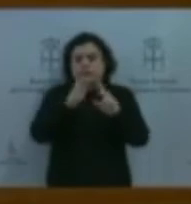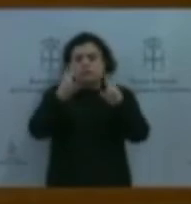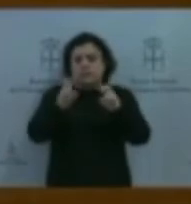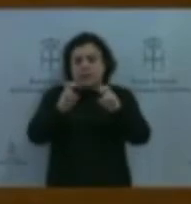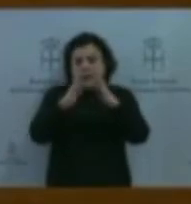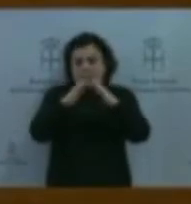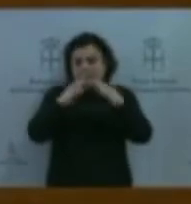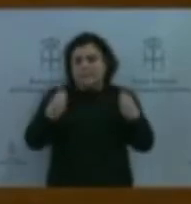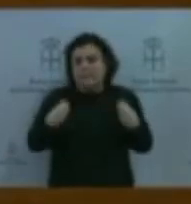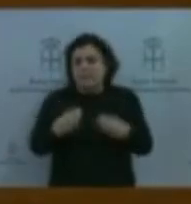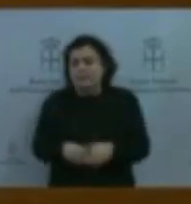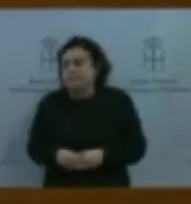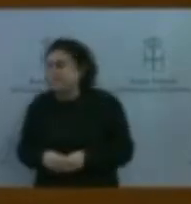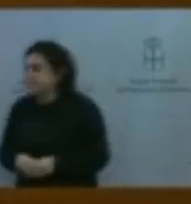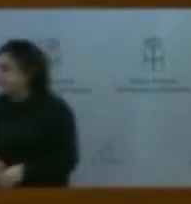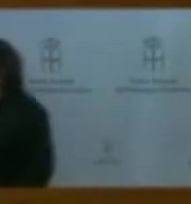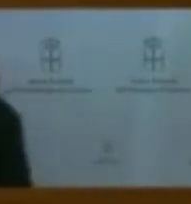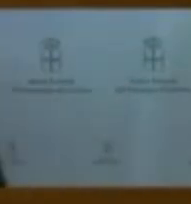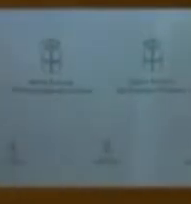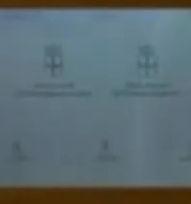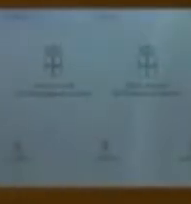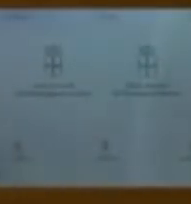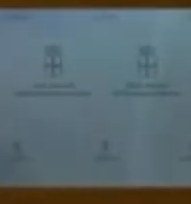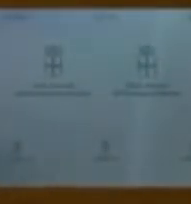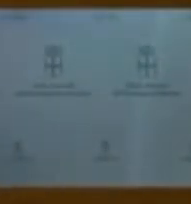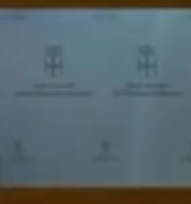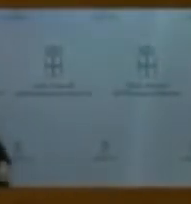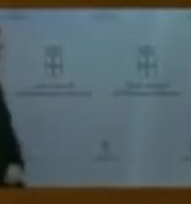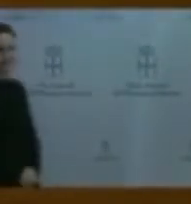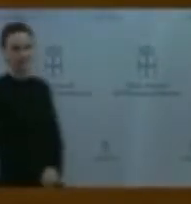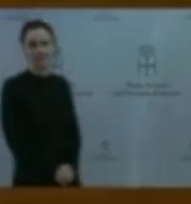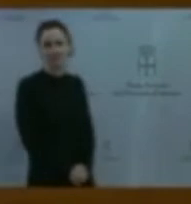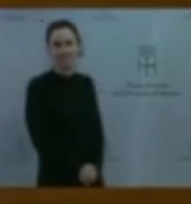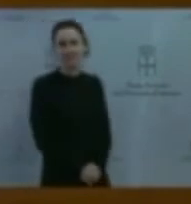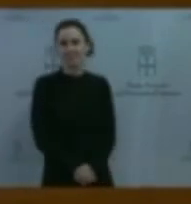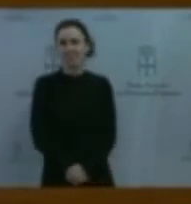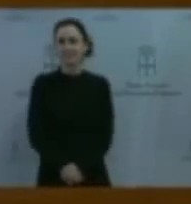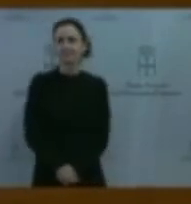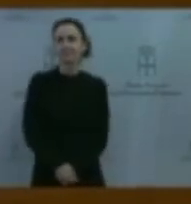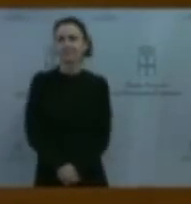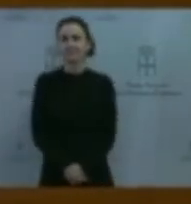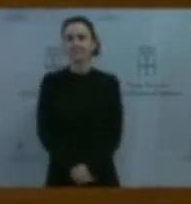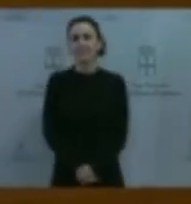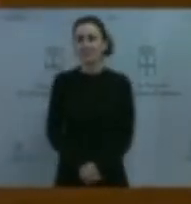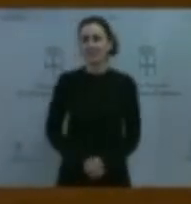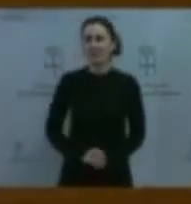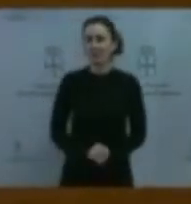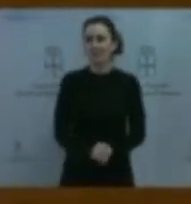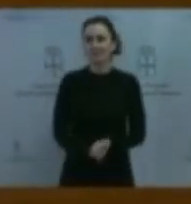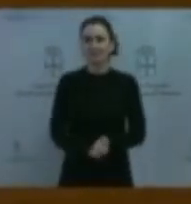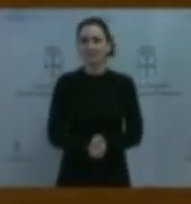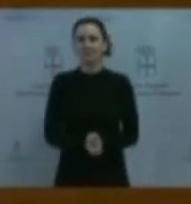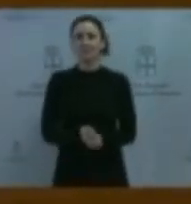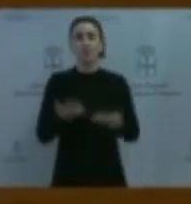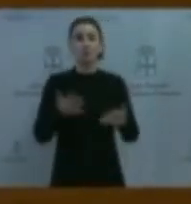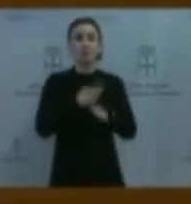También creemos que esta reconstrucción social pasa por una reforma del Estatuto de Autonomía. Lo hemos dicho en